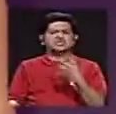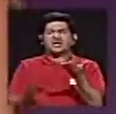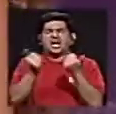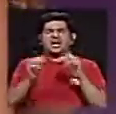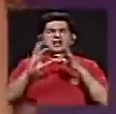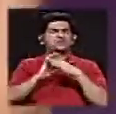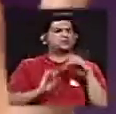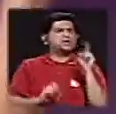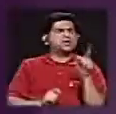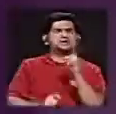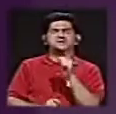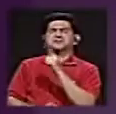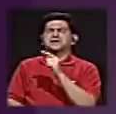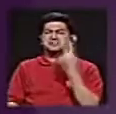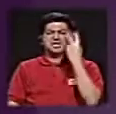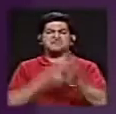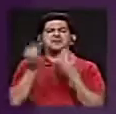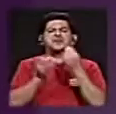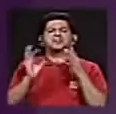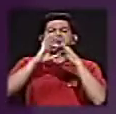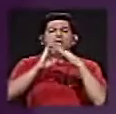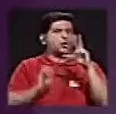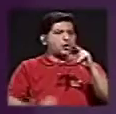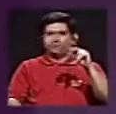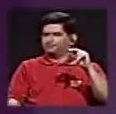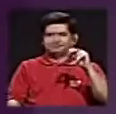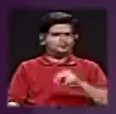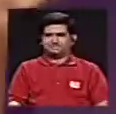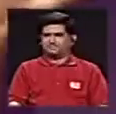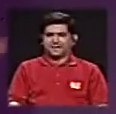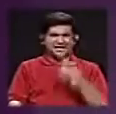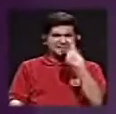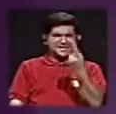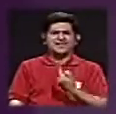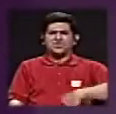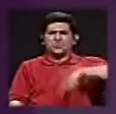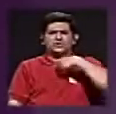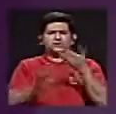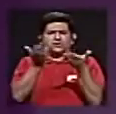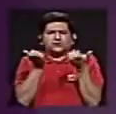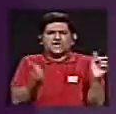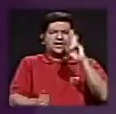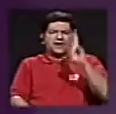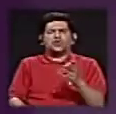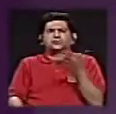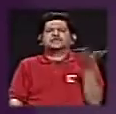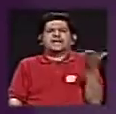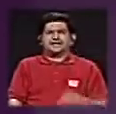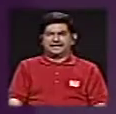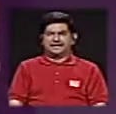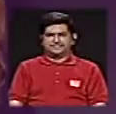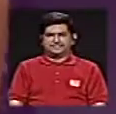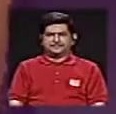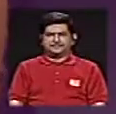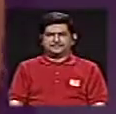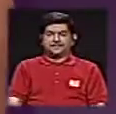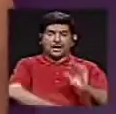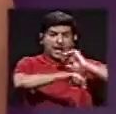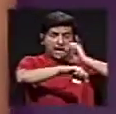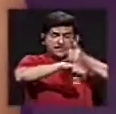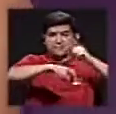este con este con este bueno a ver qué podemos hacer juntos no sino que se dijo qué es lo que queremos para costa rica y se